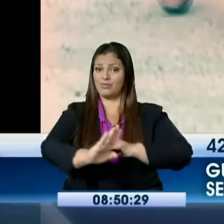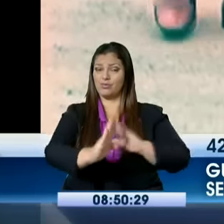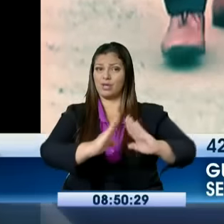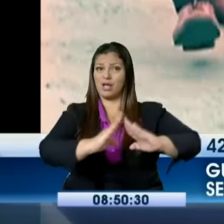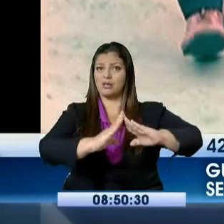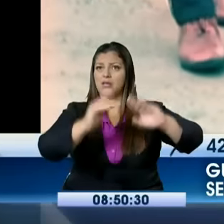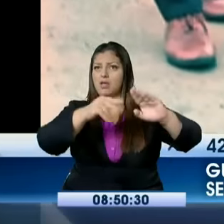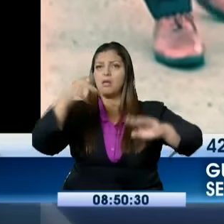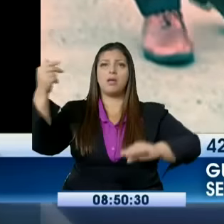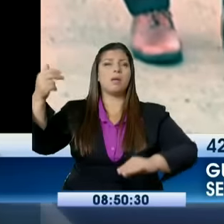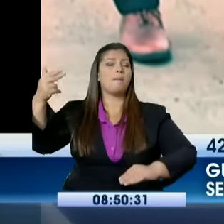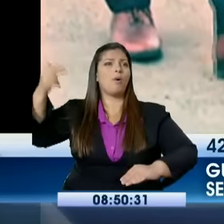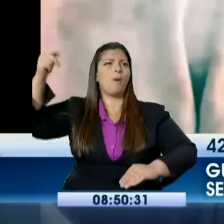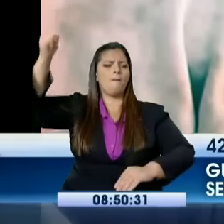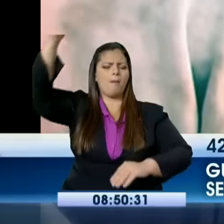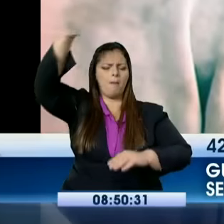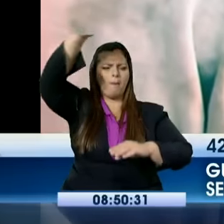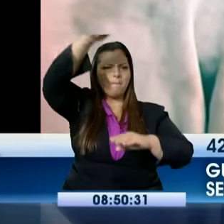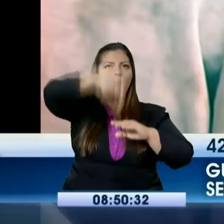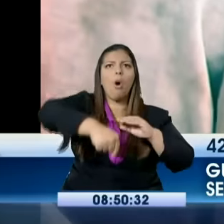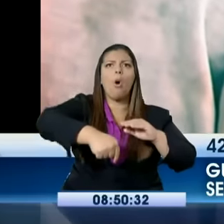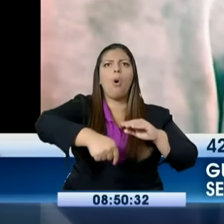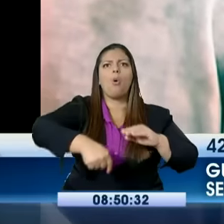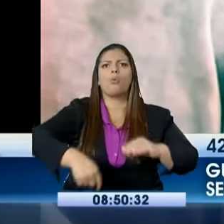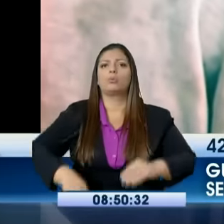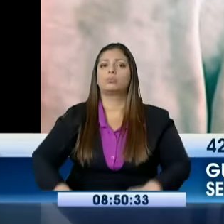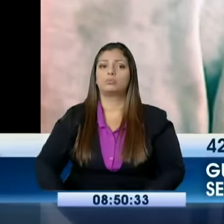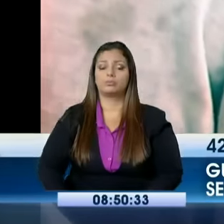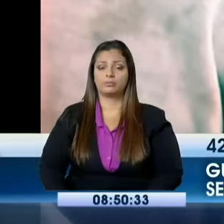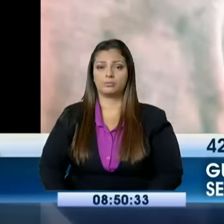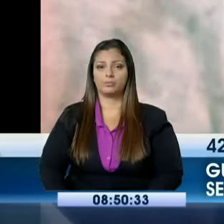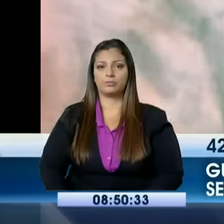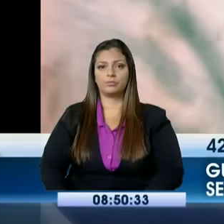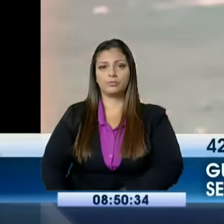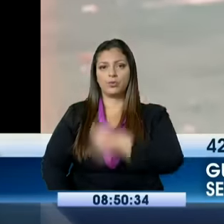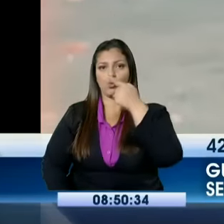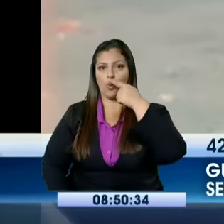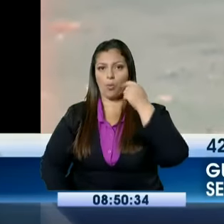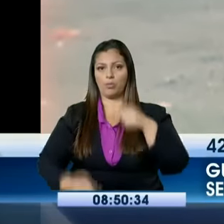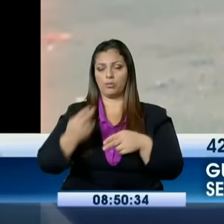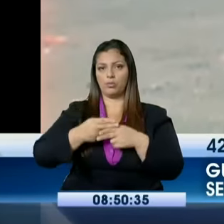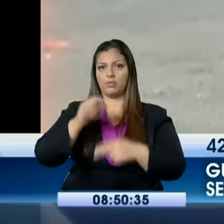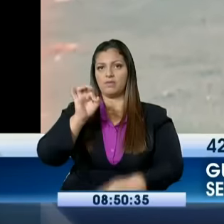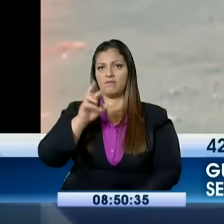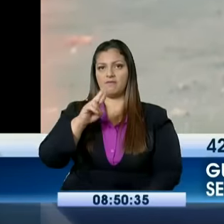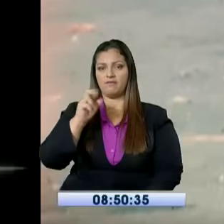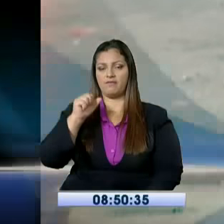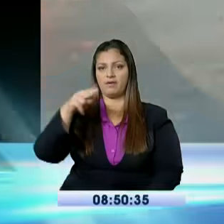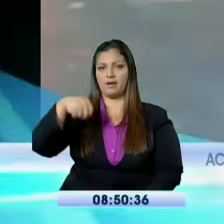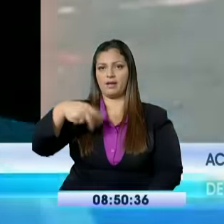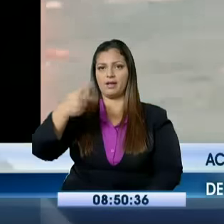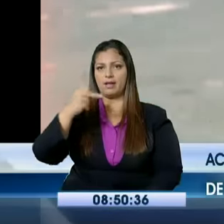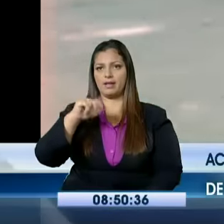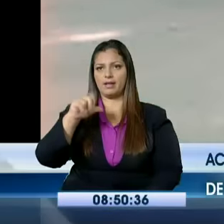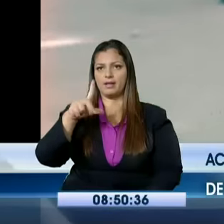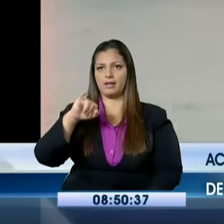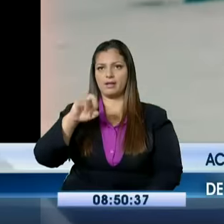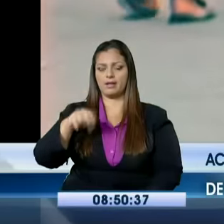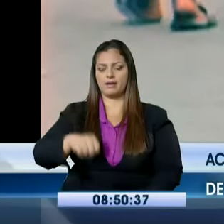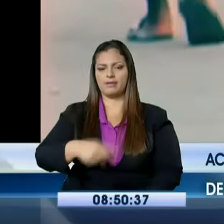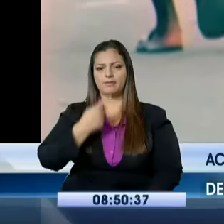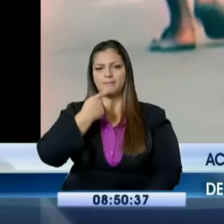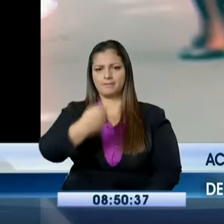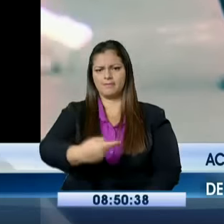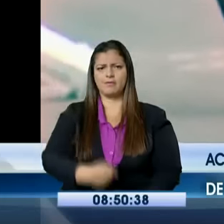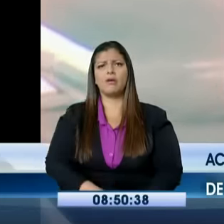en Manabí. Dice que los crímenes son el susto de cada día. Muchas personas dicen esperemos la justicia divina